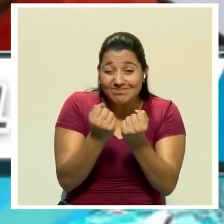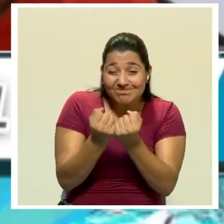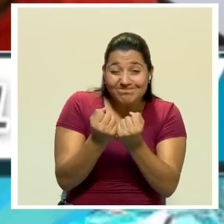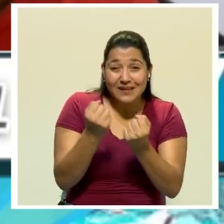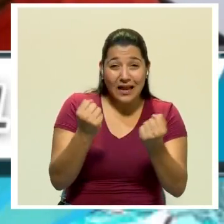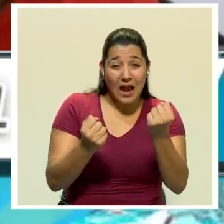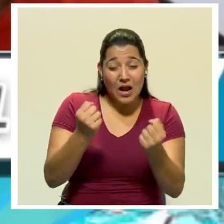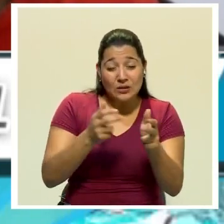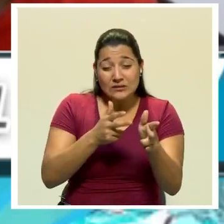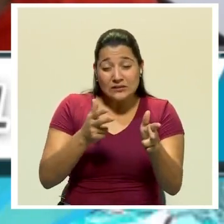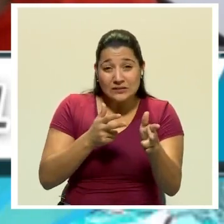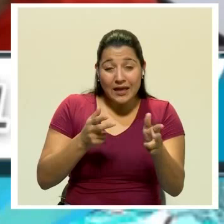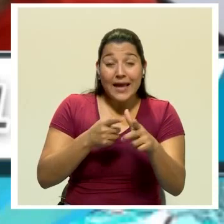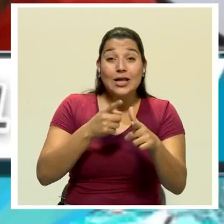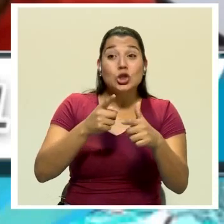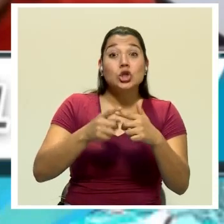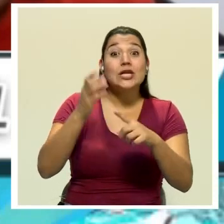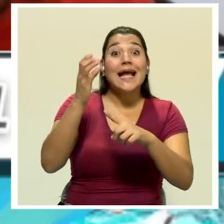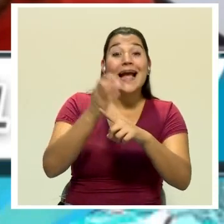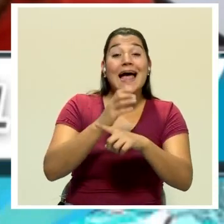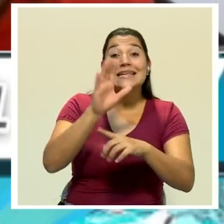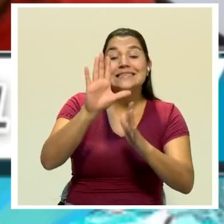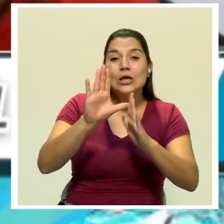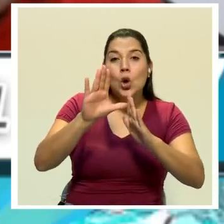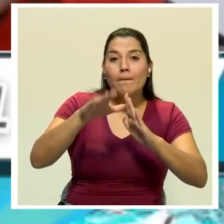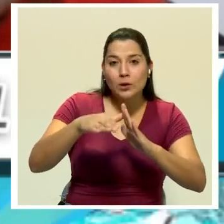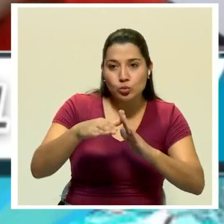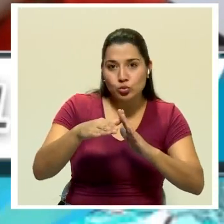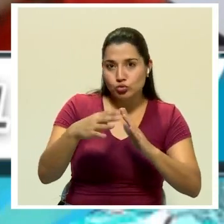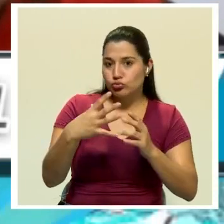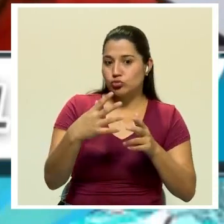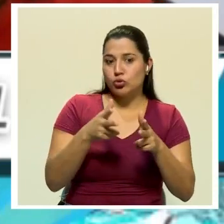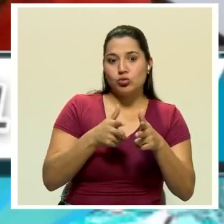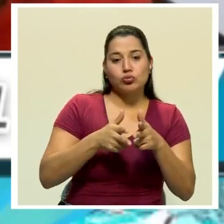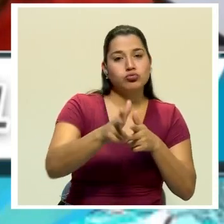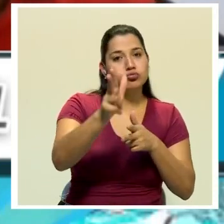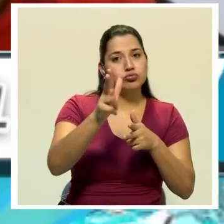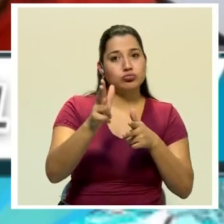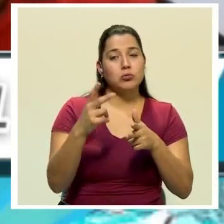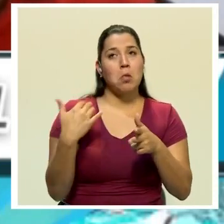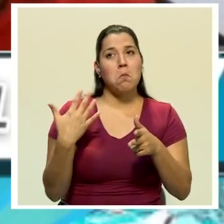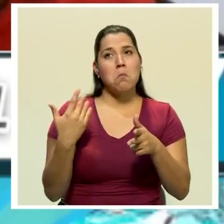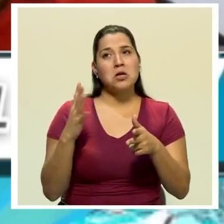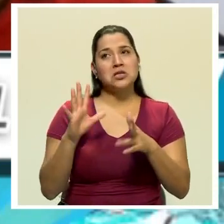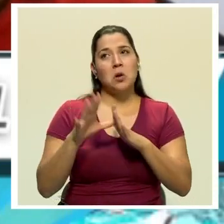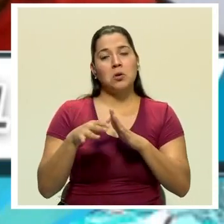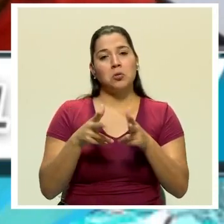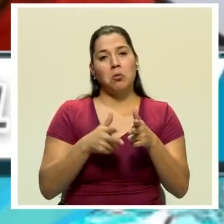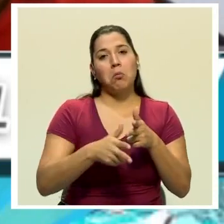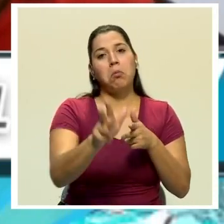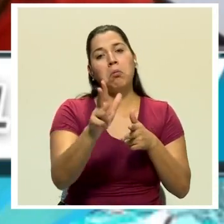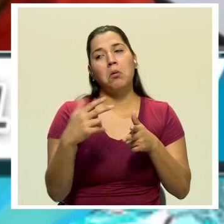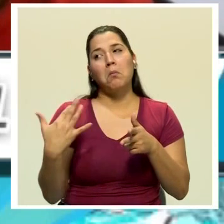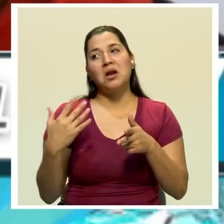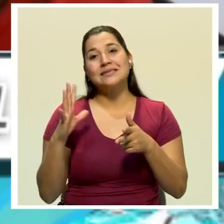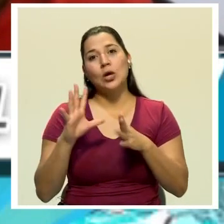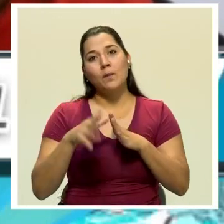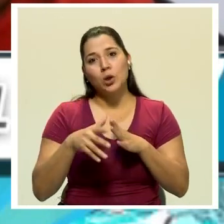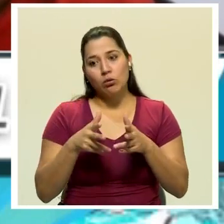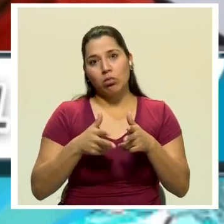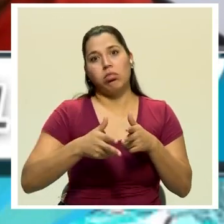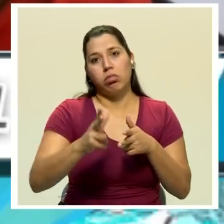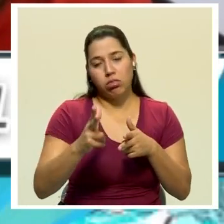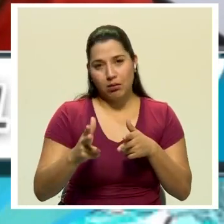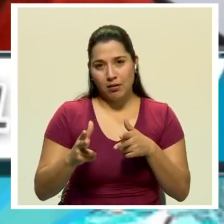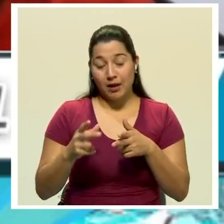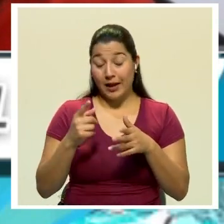tren. Sí, una cosa completamente... cambiarle el panorama de movilidad